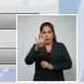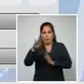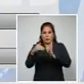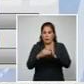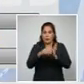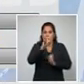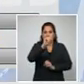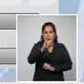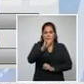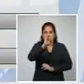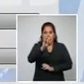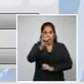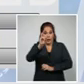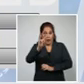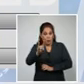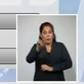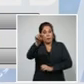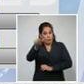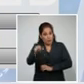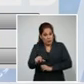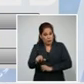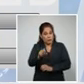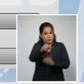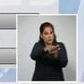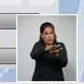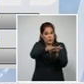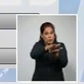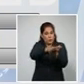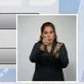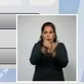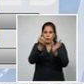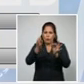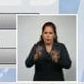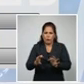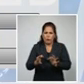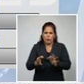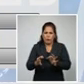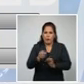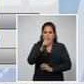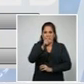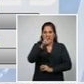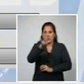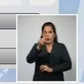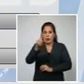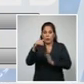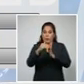22.734.669 activos, ya un acumulado de casos confirmados de